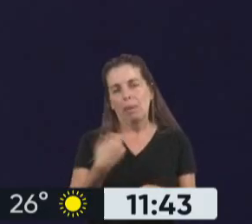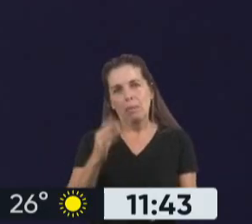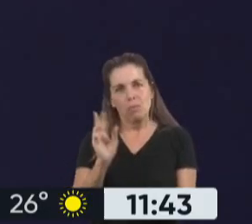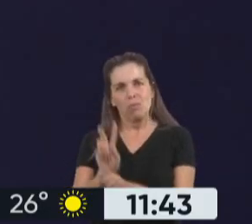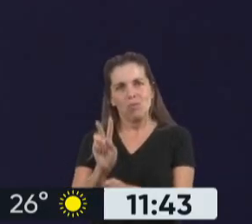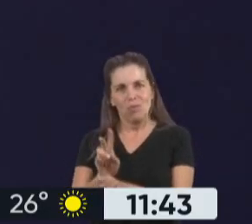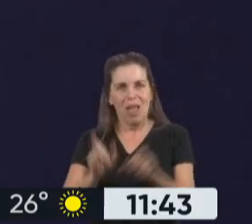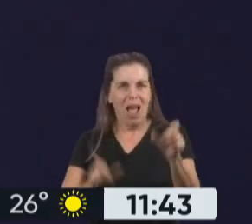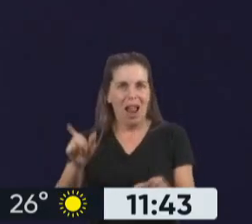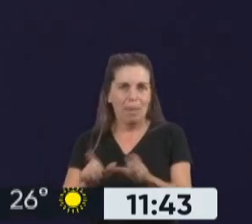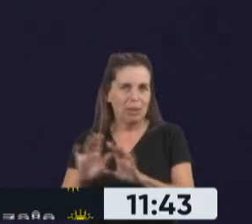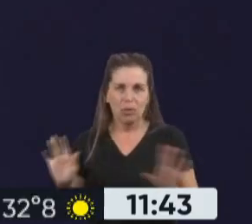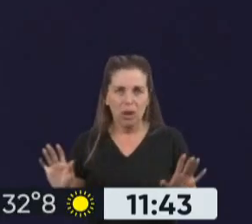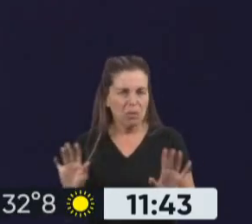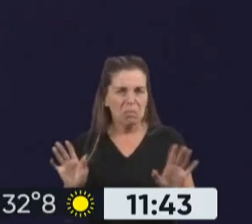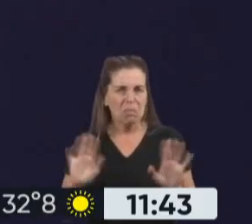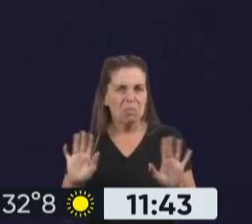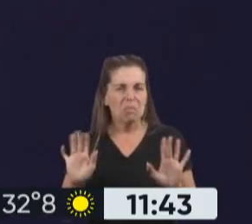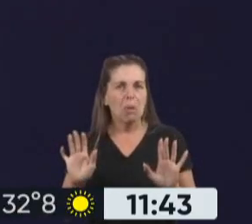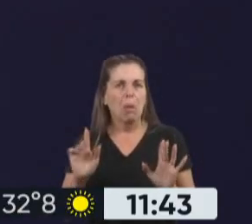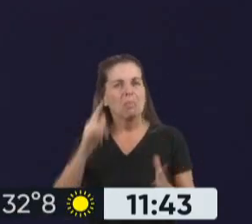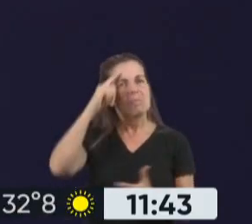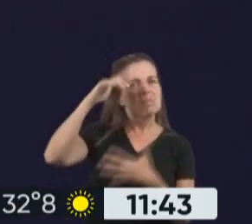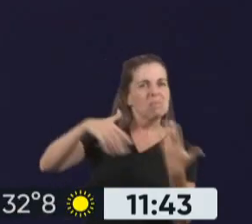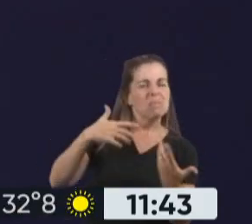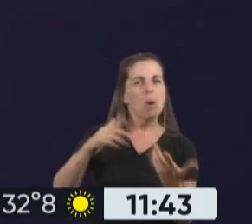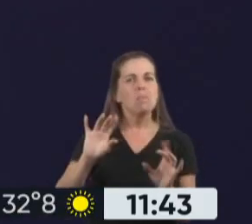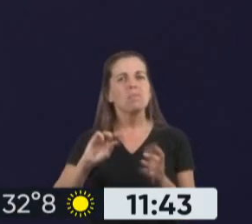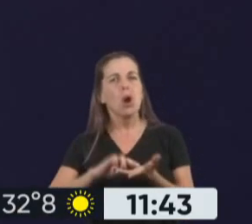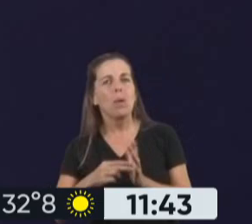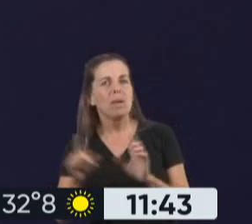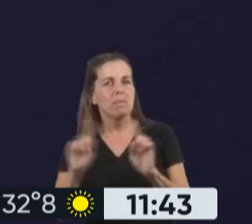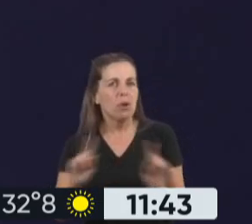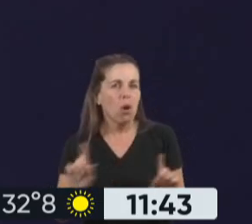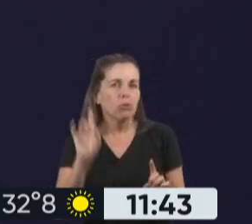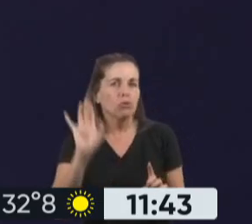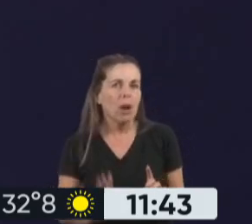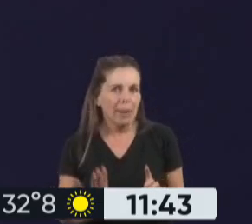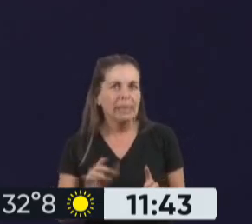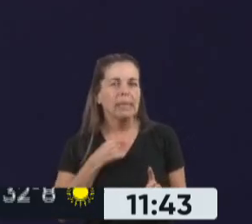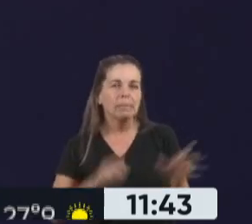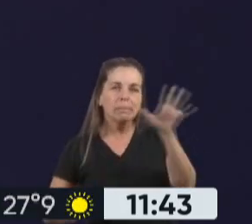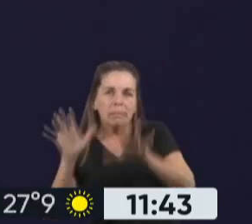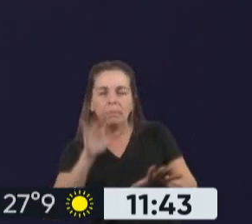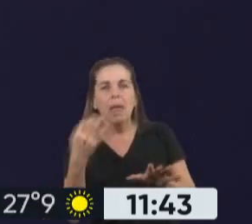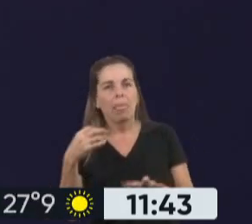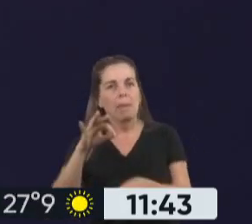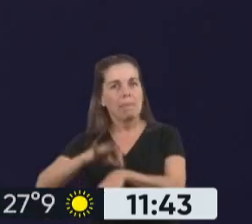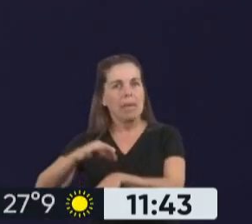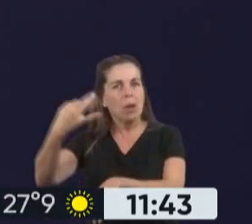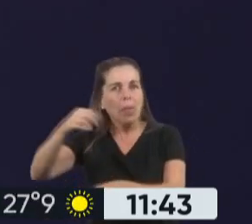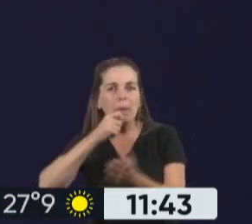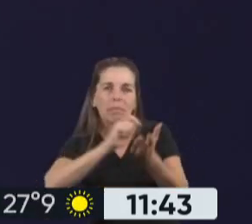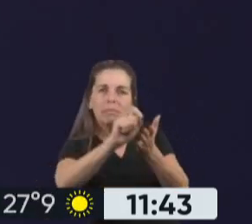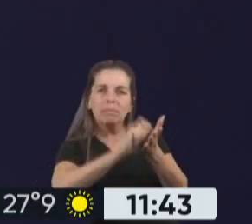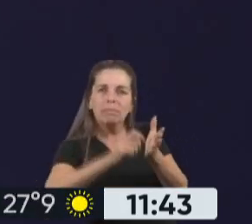sistema. No va a haber ningún tipo de complicación, simplemente que se prescriba el medicamento que corresponde